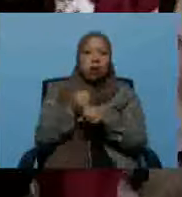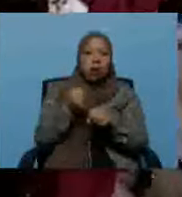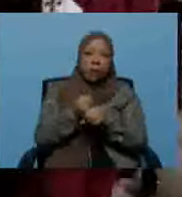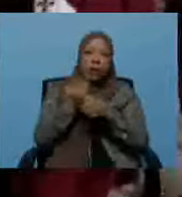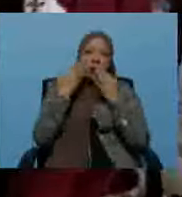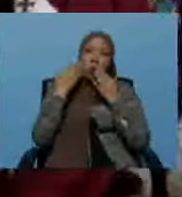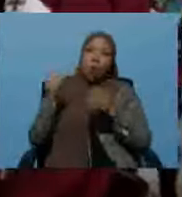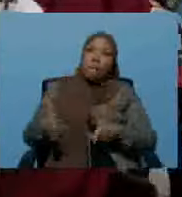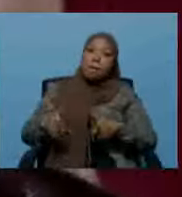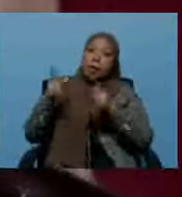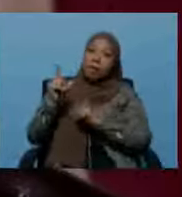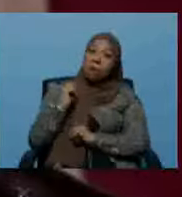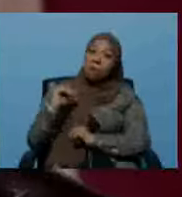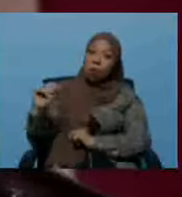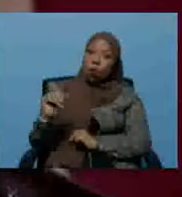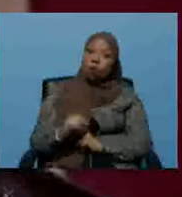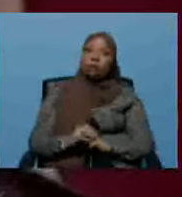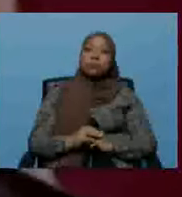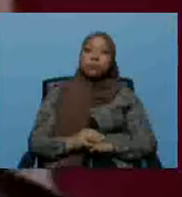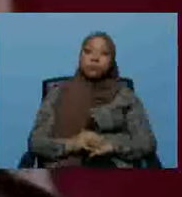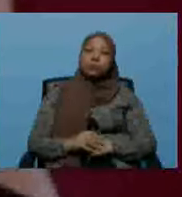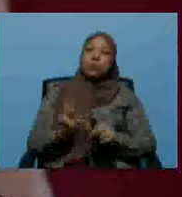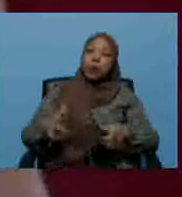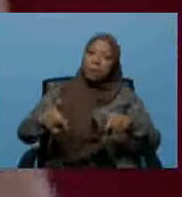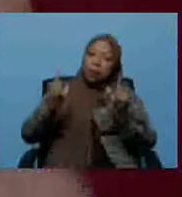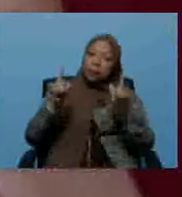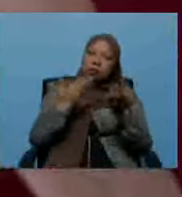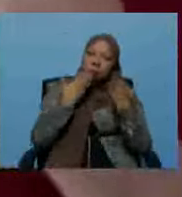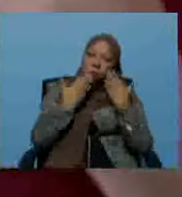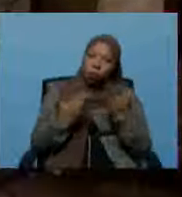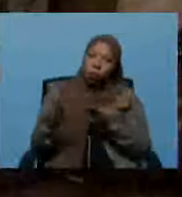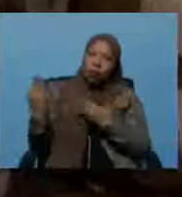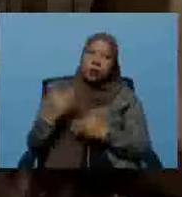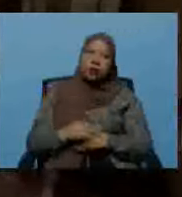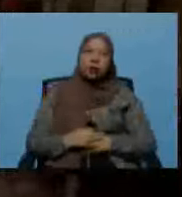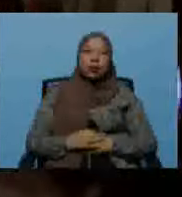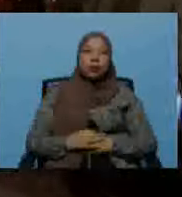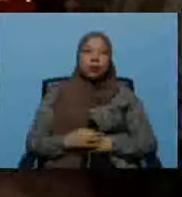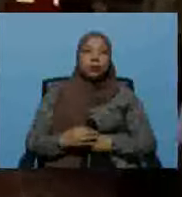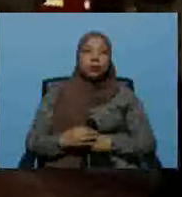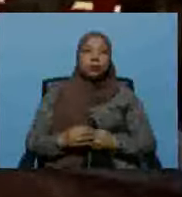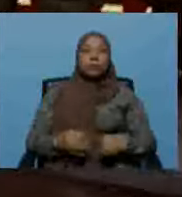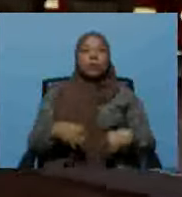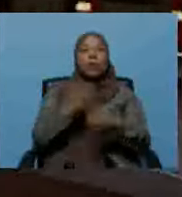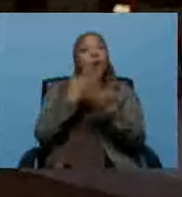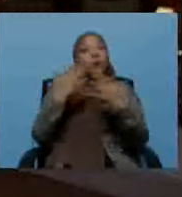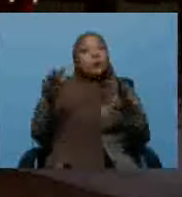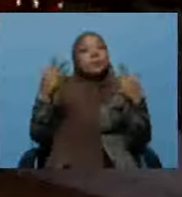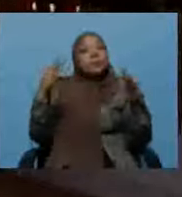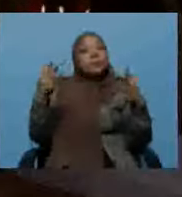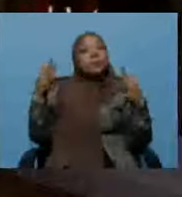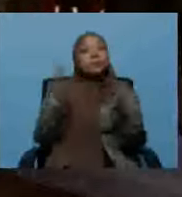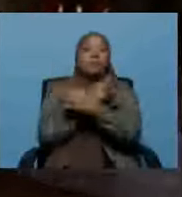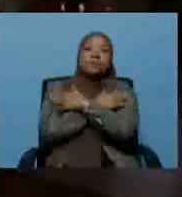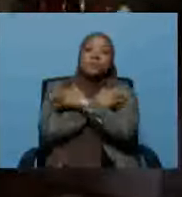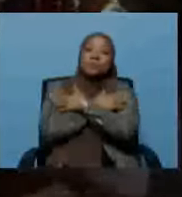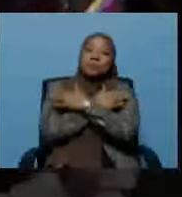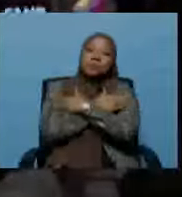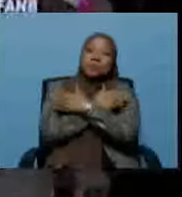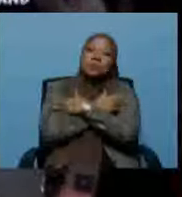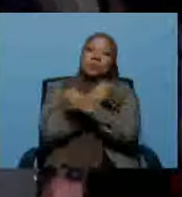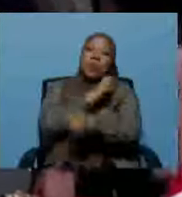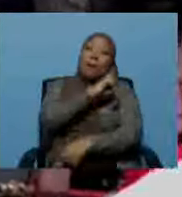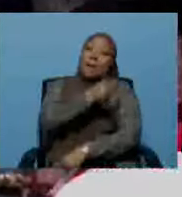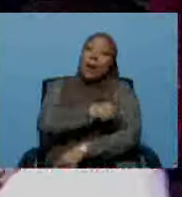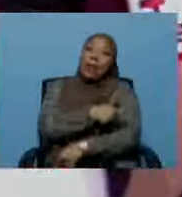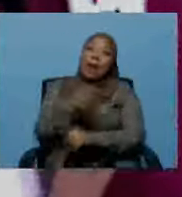Jefe, permiso para retirarme. Autorizado. Y así damos fuerte aplauso a estos valientes centinelas de la patria,